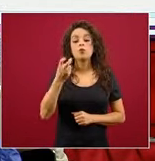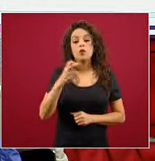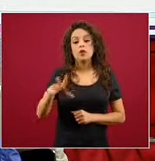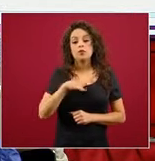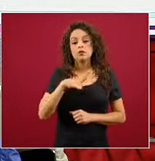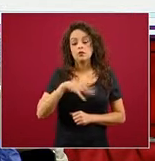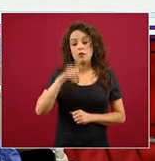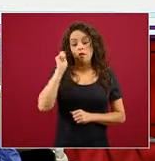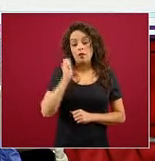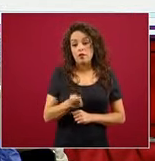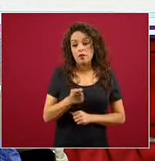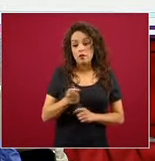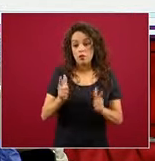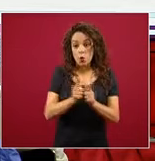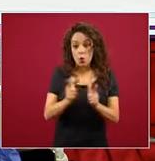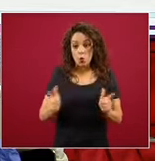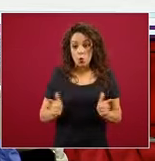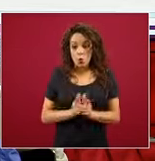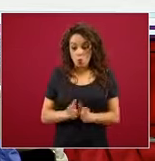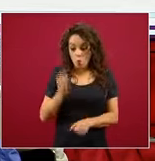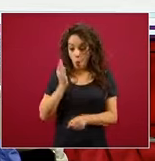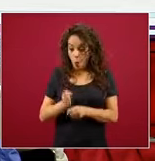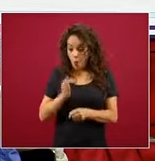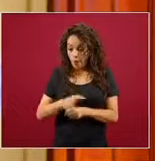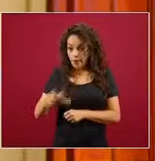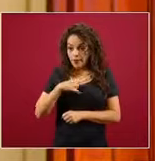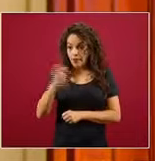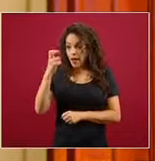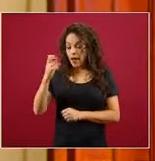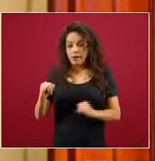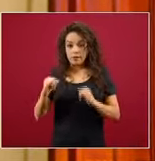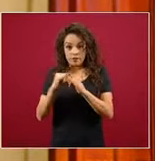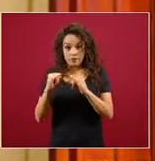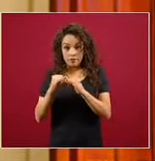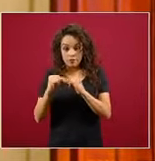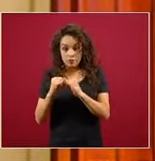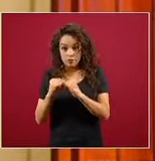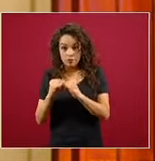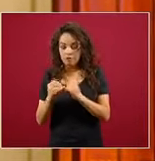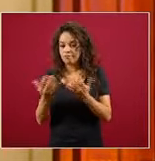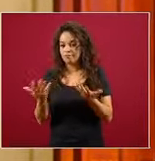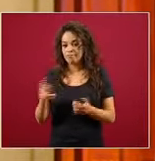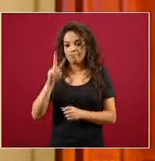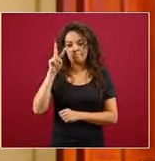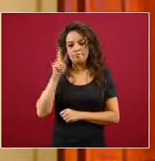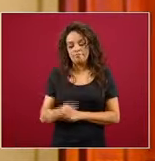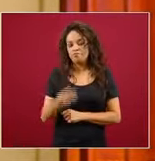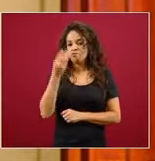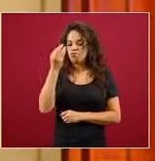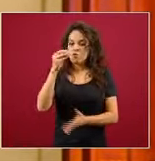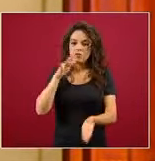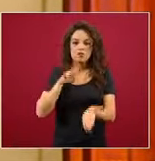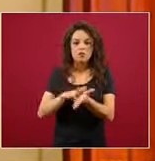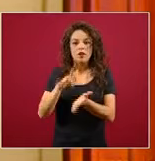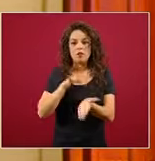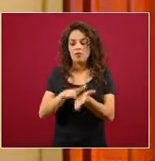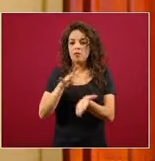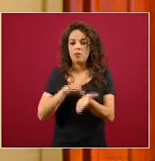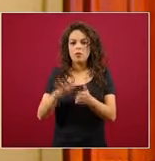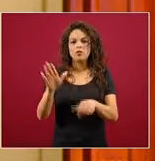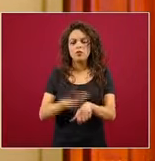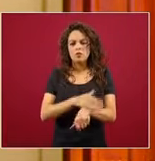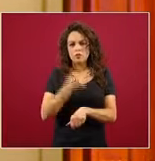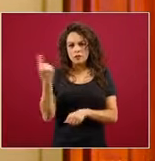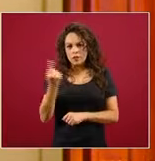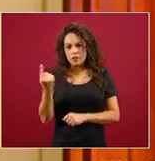grupo como el que está ahora en el Instituto Nacional de Geriatría, pues nos ha sido de gran utilidad, porque no